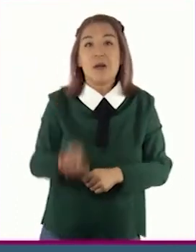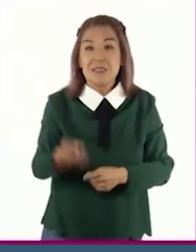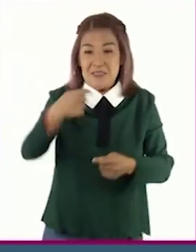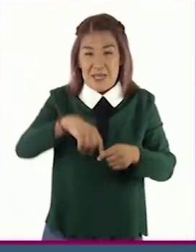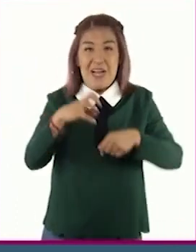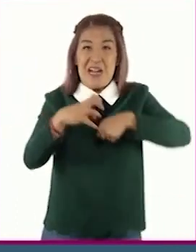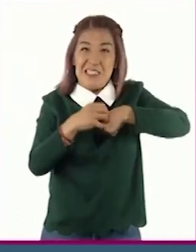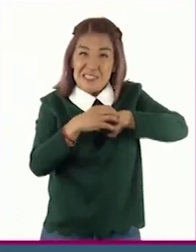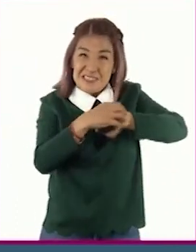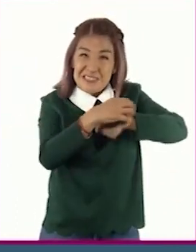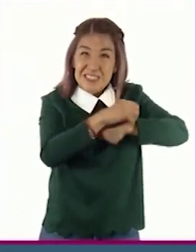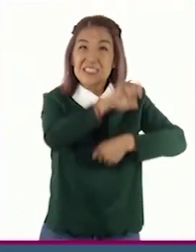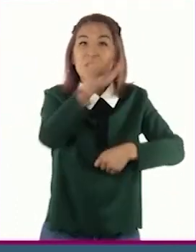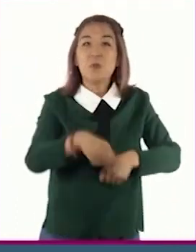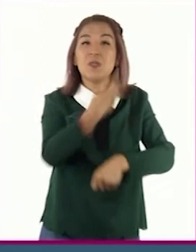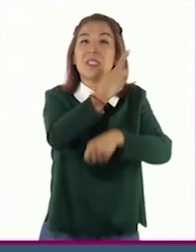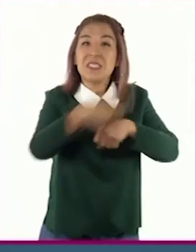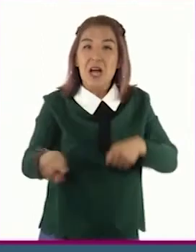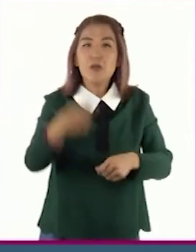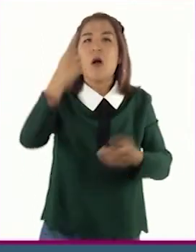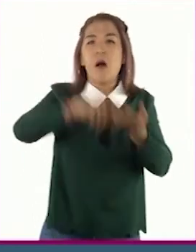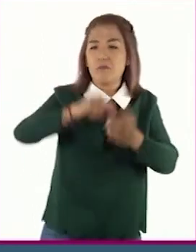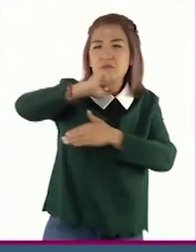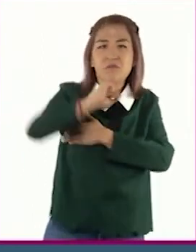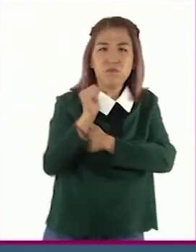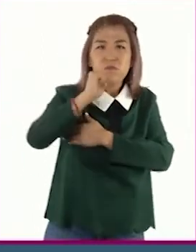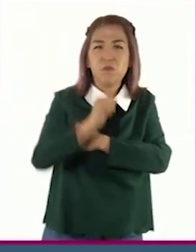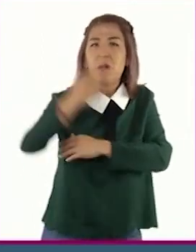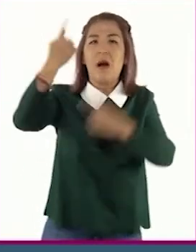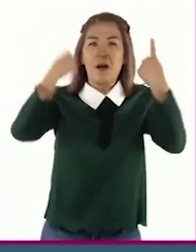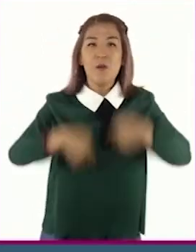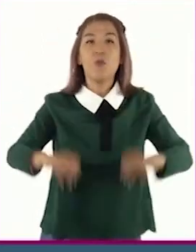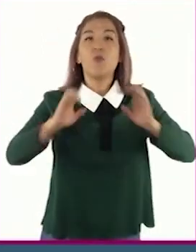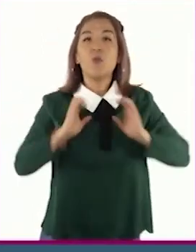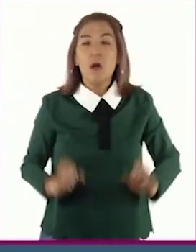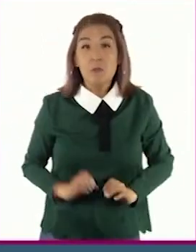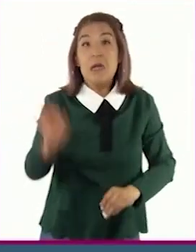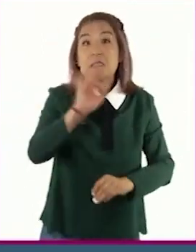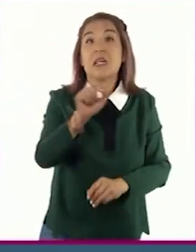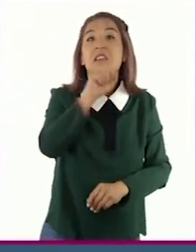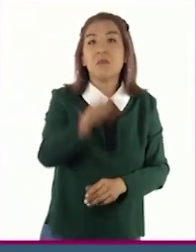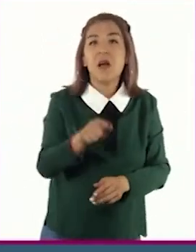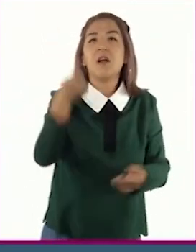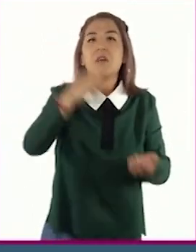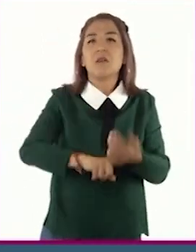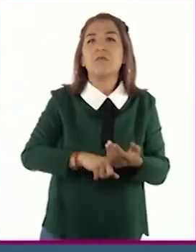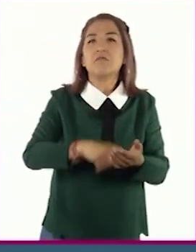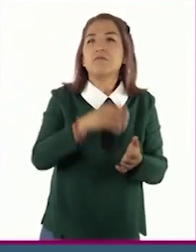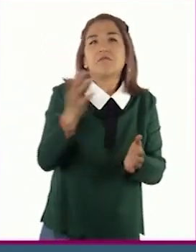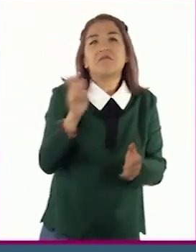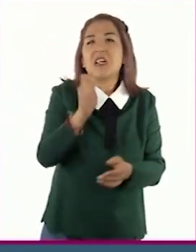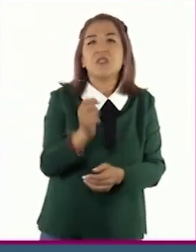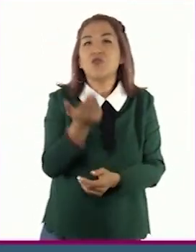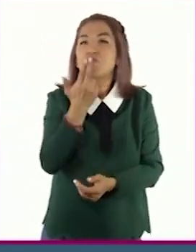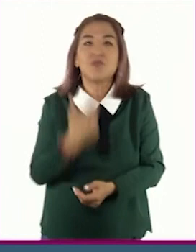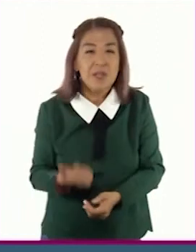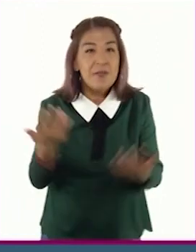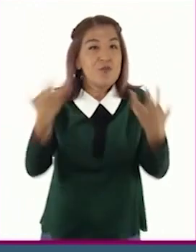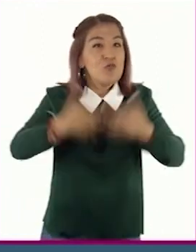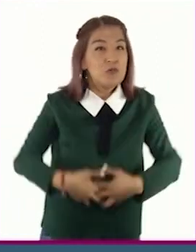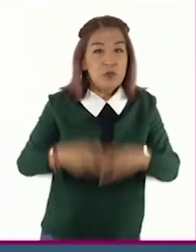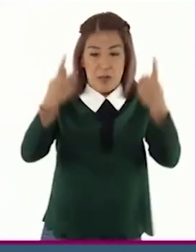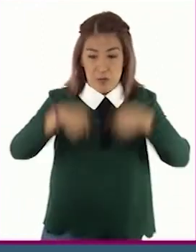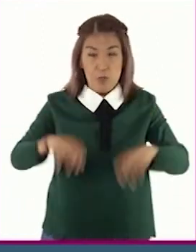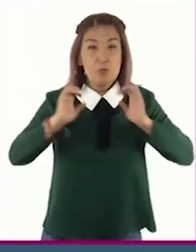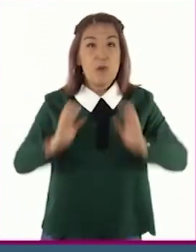o que se puedan almacenar e incluso influyen en su eliminación del organismo. Entonces, sí, la estructura molecular